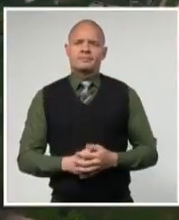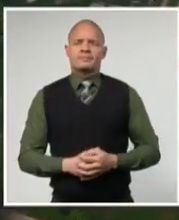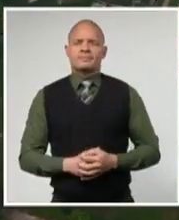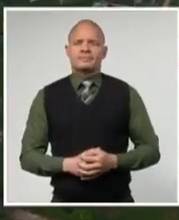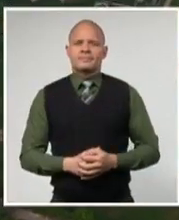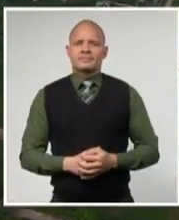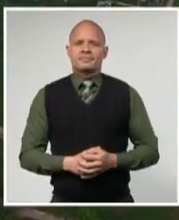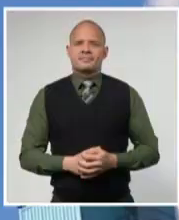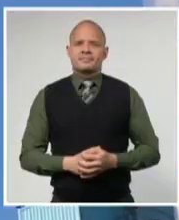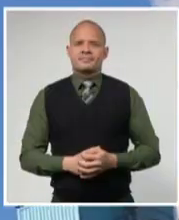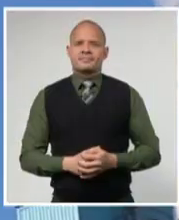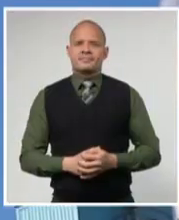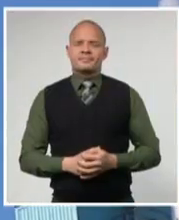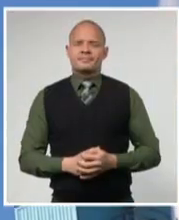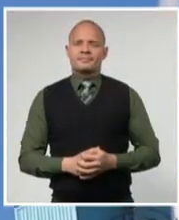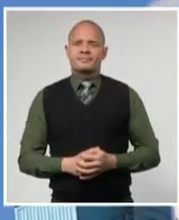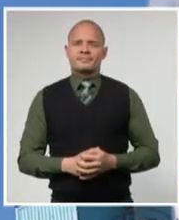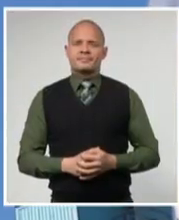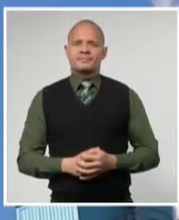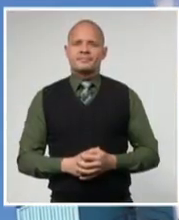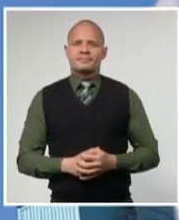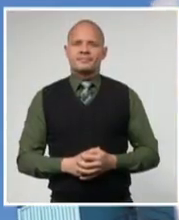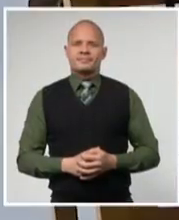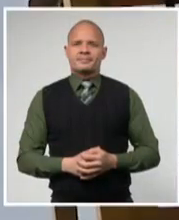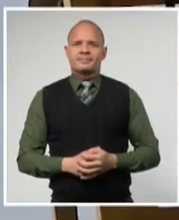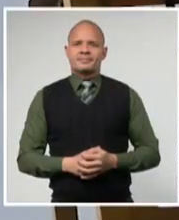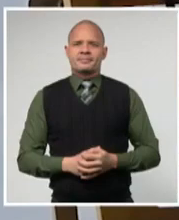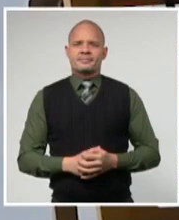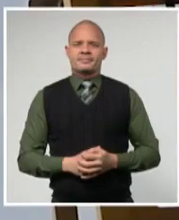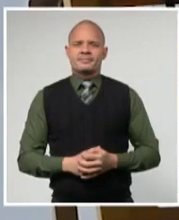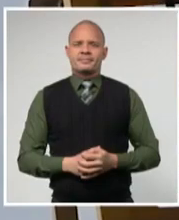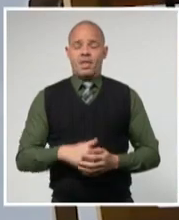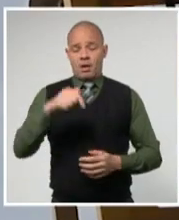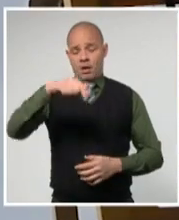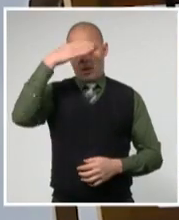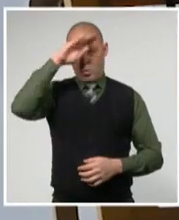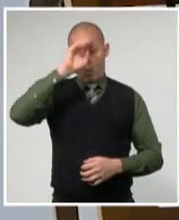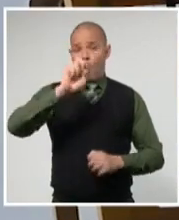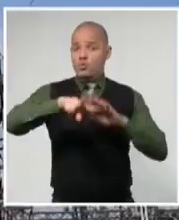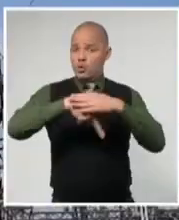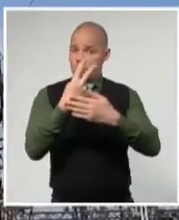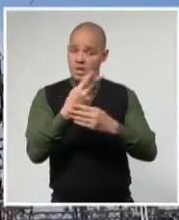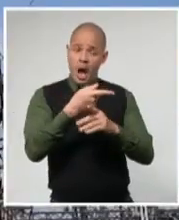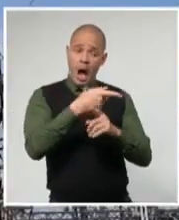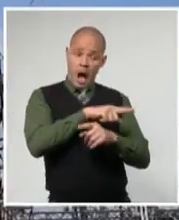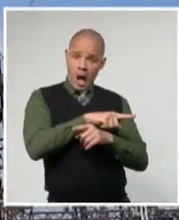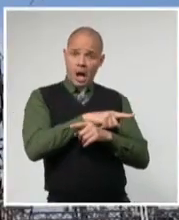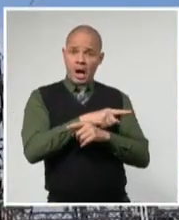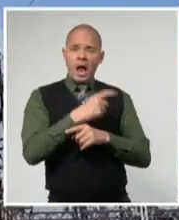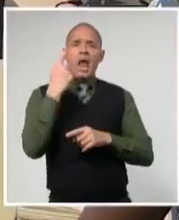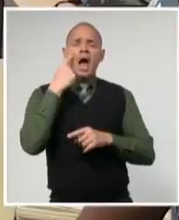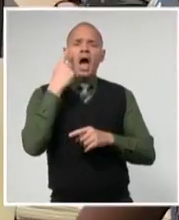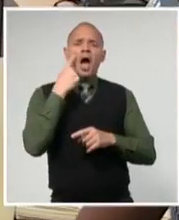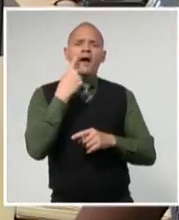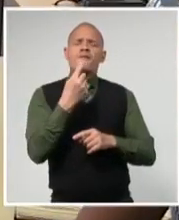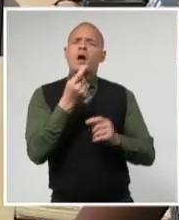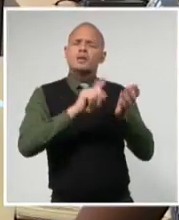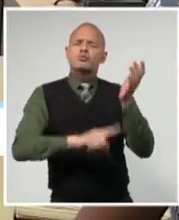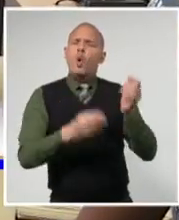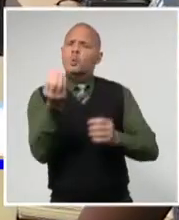En los últimos 2 días, el consumo de electricidad en Cuba ha mostrado tendencias al incremento.